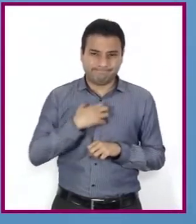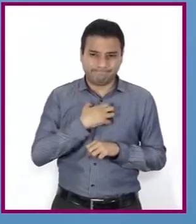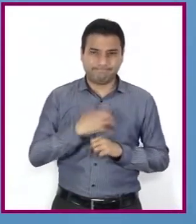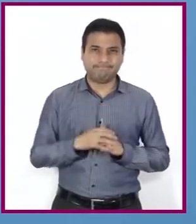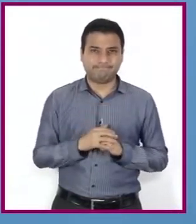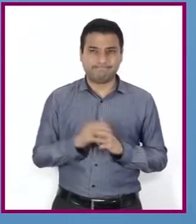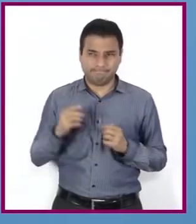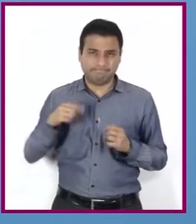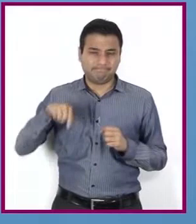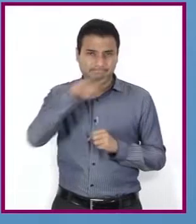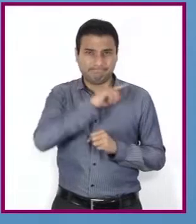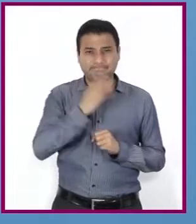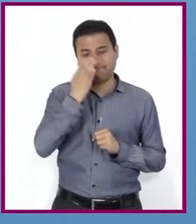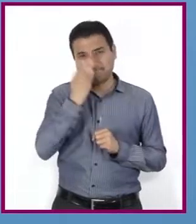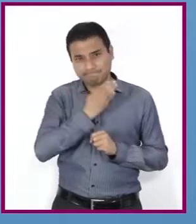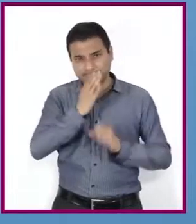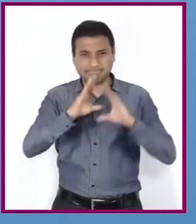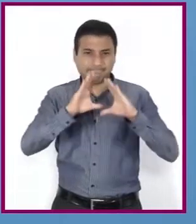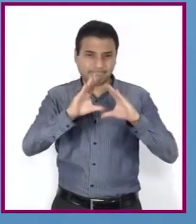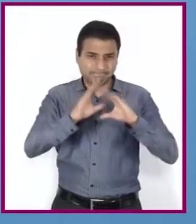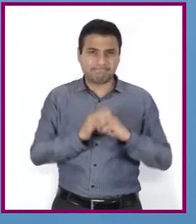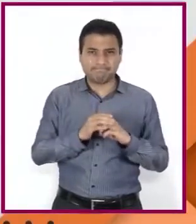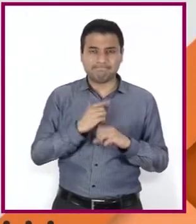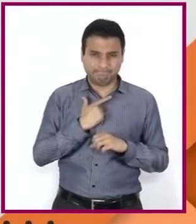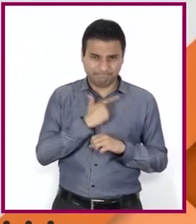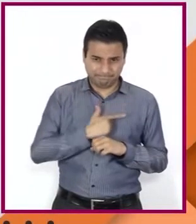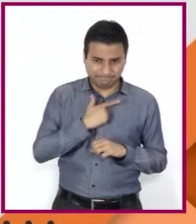predicar y convertir como en descubrir y conquistar.